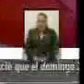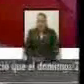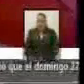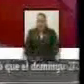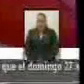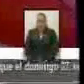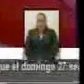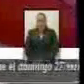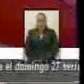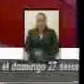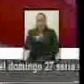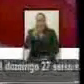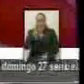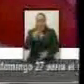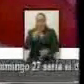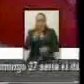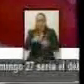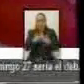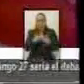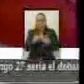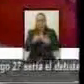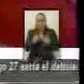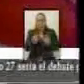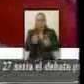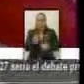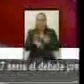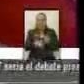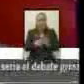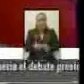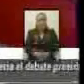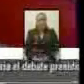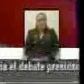violación de presunción de veracidad, asociación ilícita,